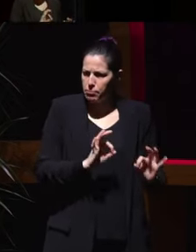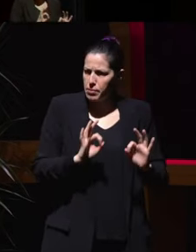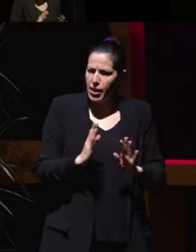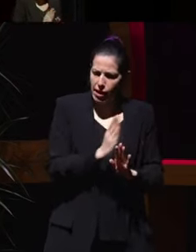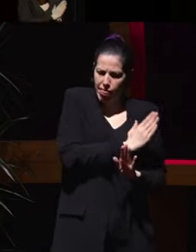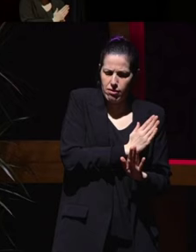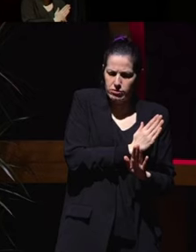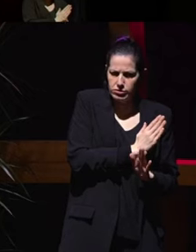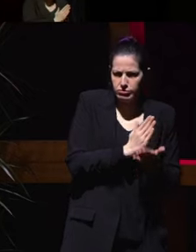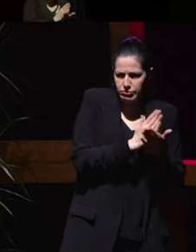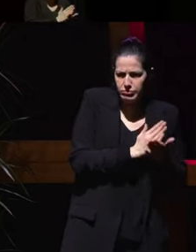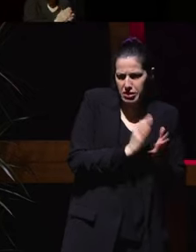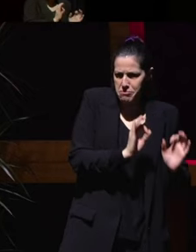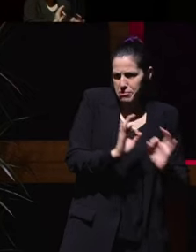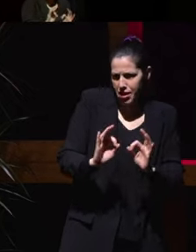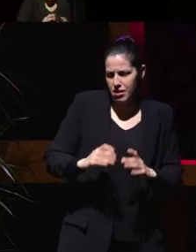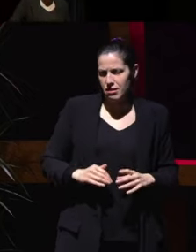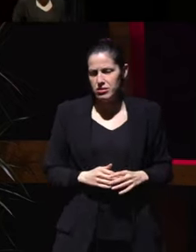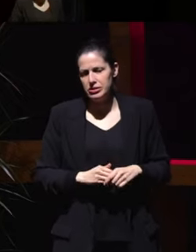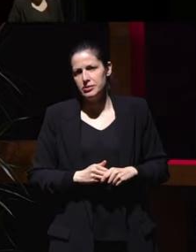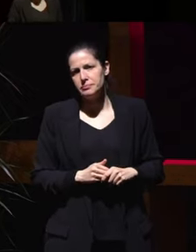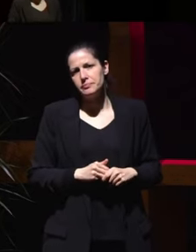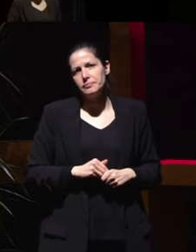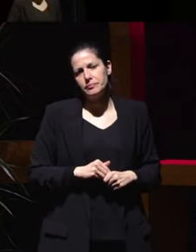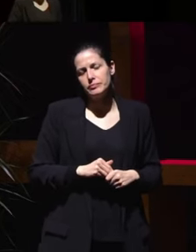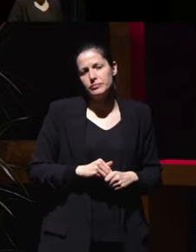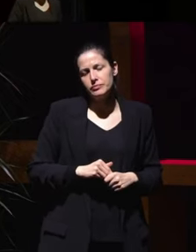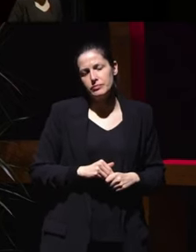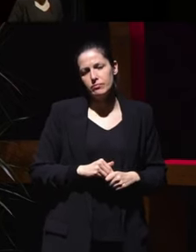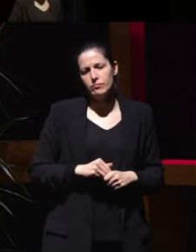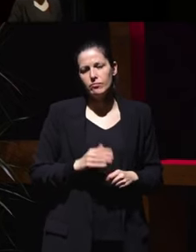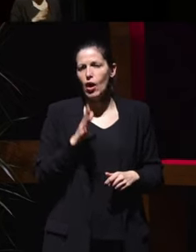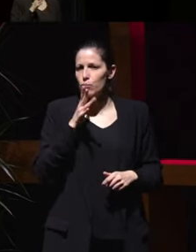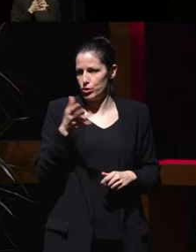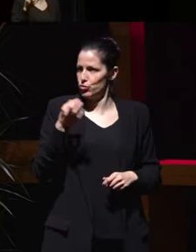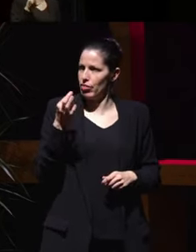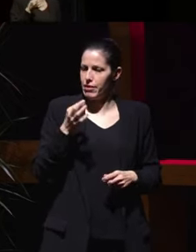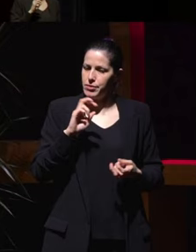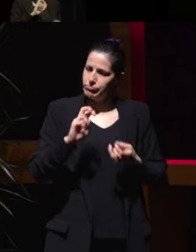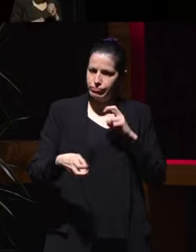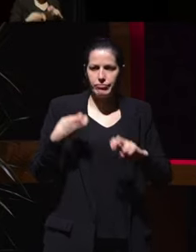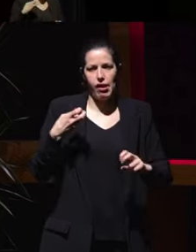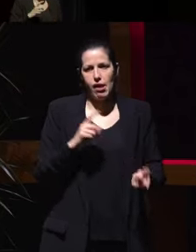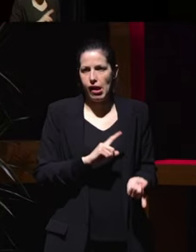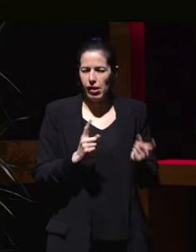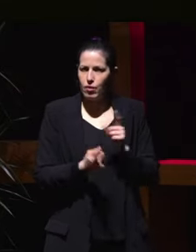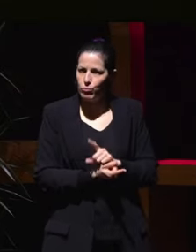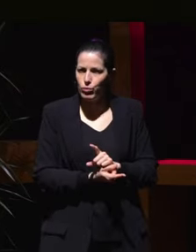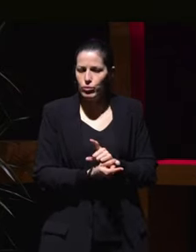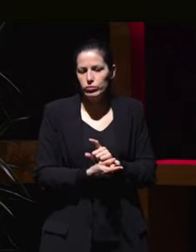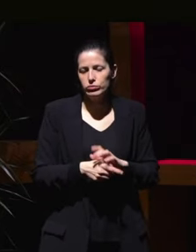facelo. Entón, eso é algo que hai que mudar, creo, porque ao